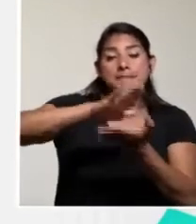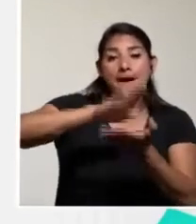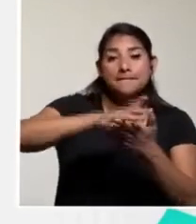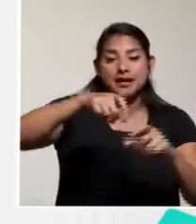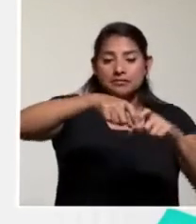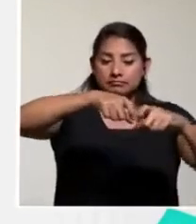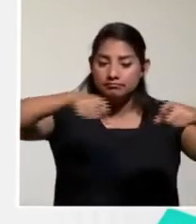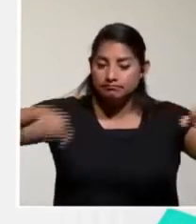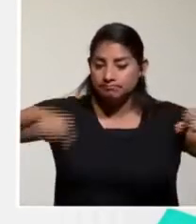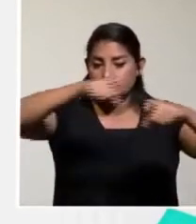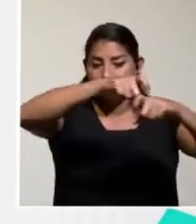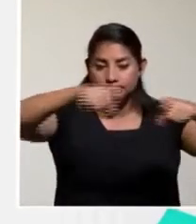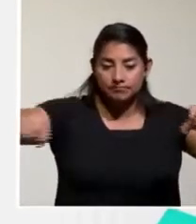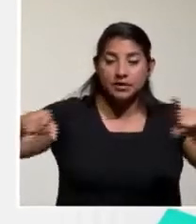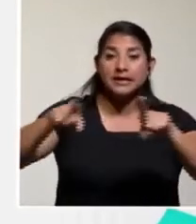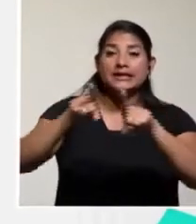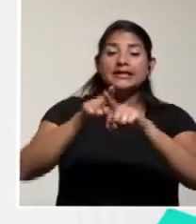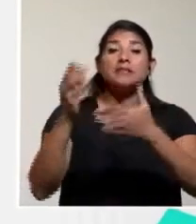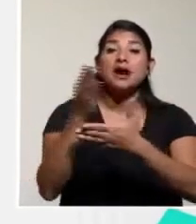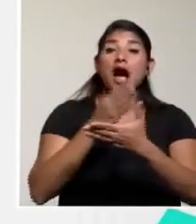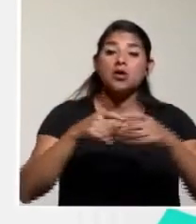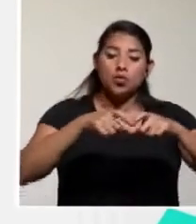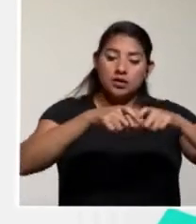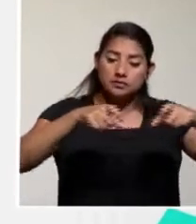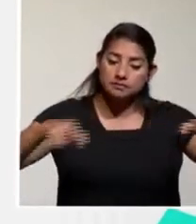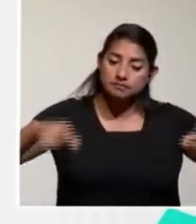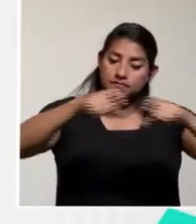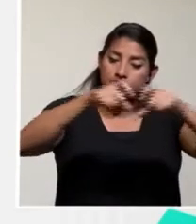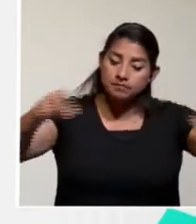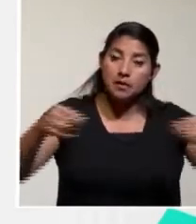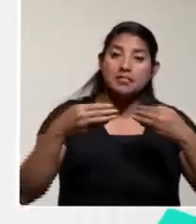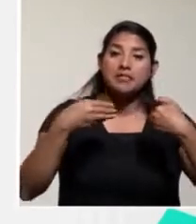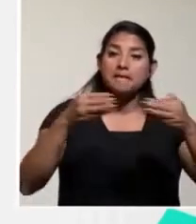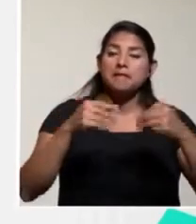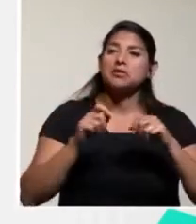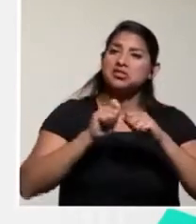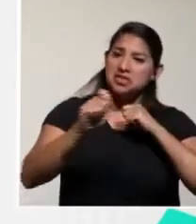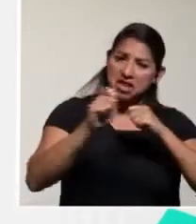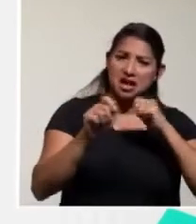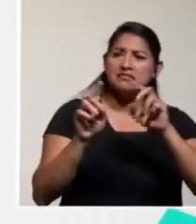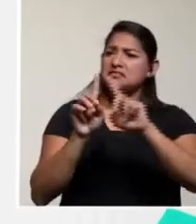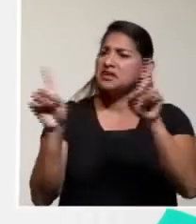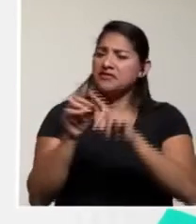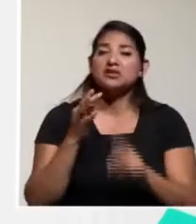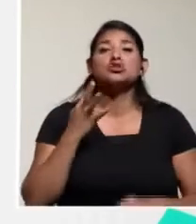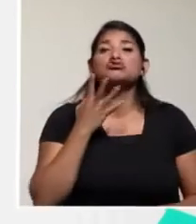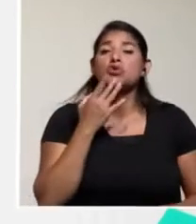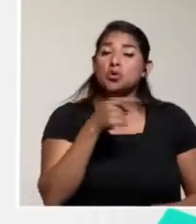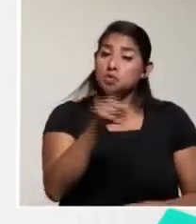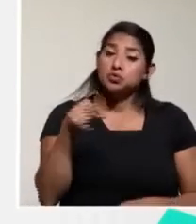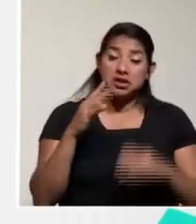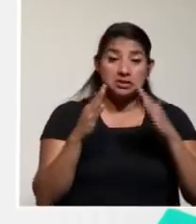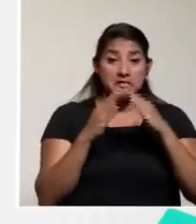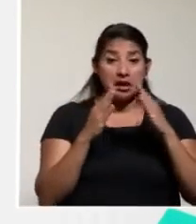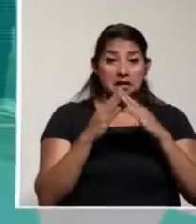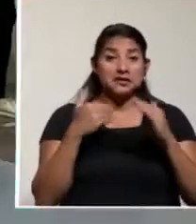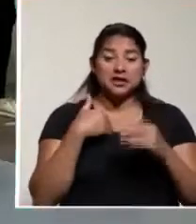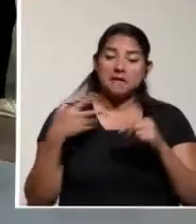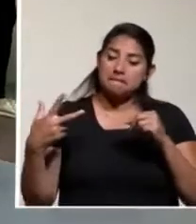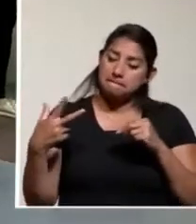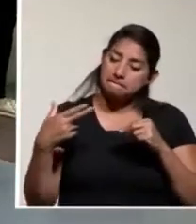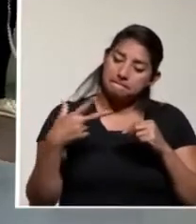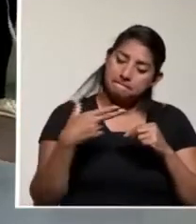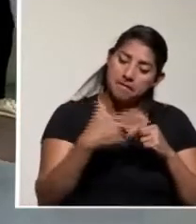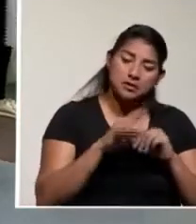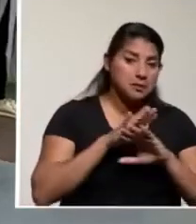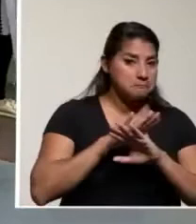Niña Carla, ahí tiene las tiras de papel. Pero pueden ser de tela y de cualquier color que ustedes tengan. Nada más cortaditas,